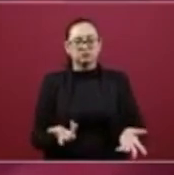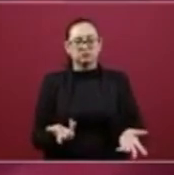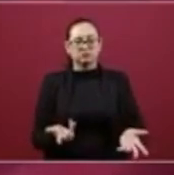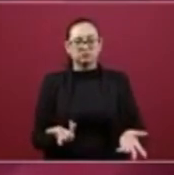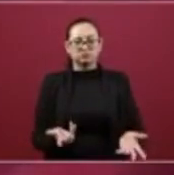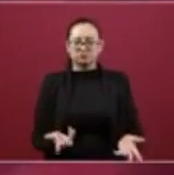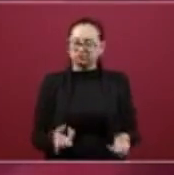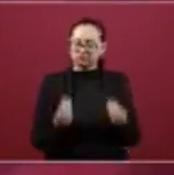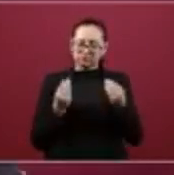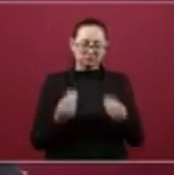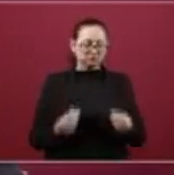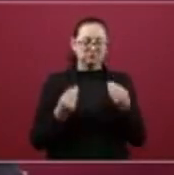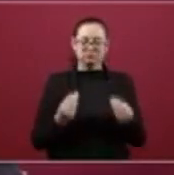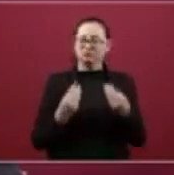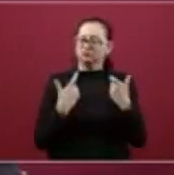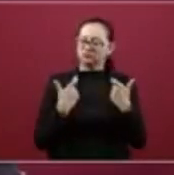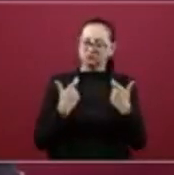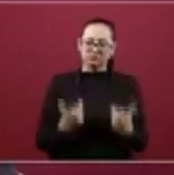mucho dinero.